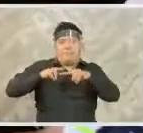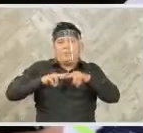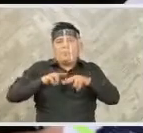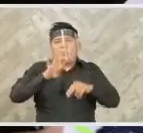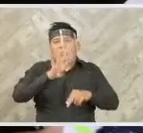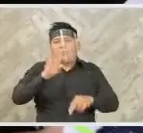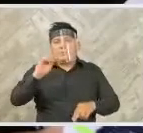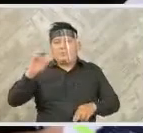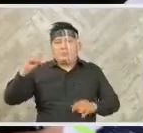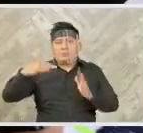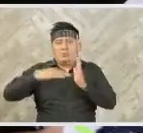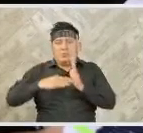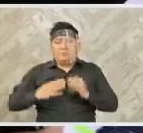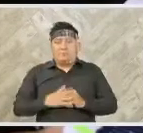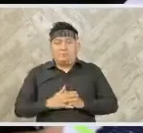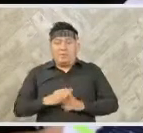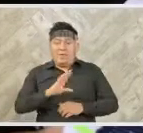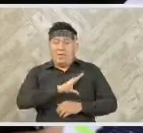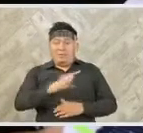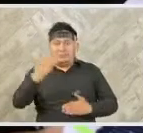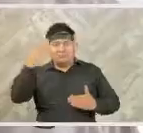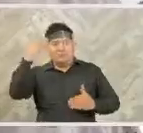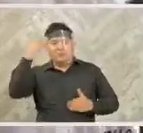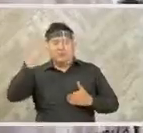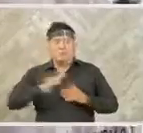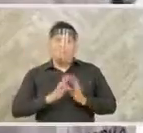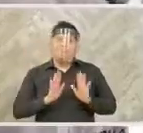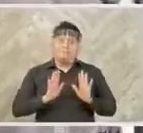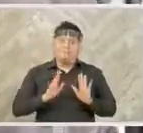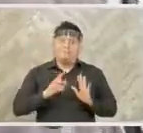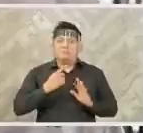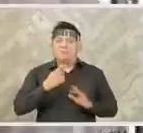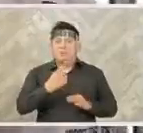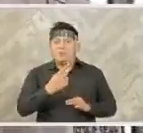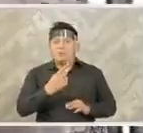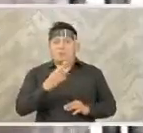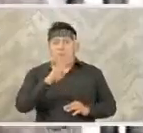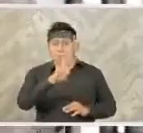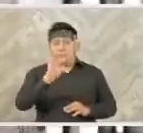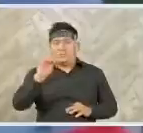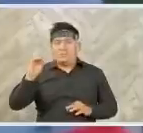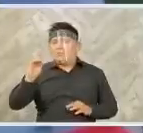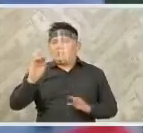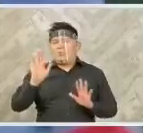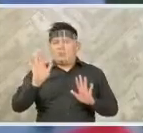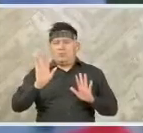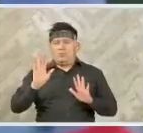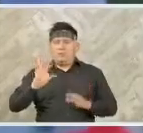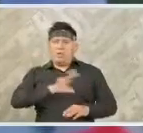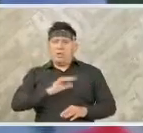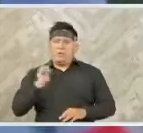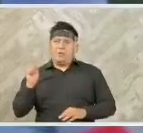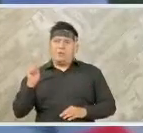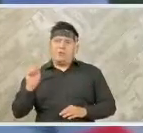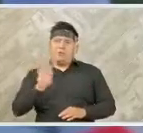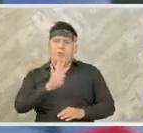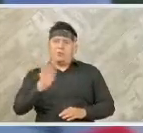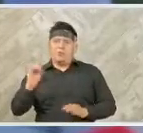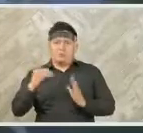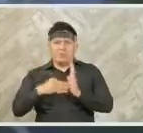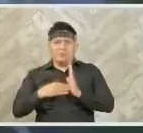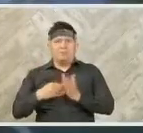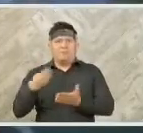pesos. La alcaldía, consciente de la situación en la que estábamos, decidió cubrir esa comisión para facilitar no solo el acceso, sino abaratar el